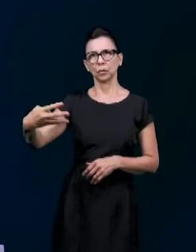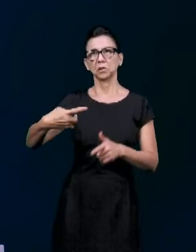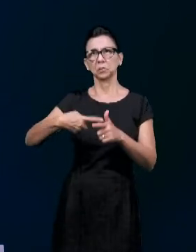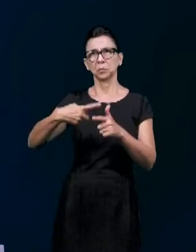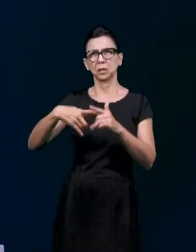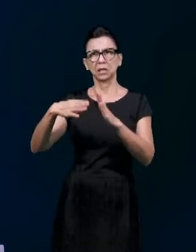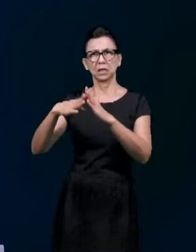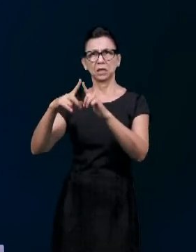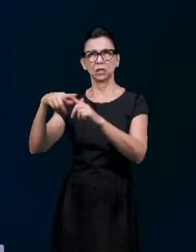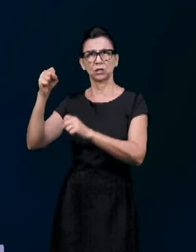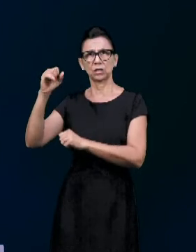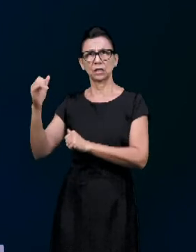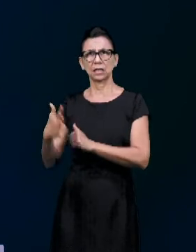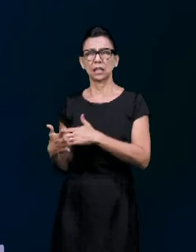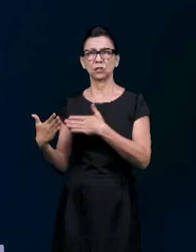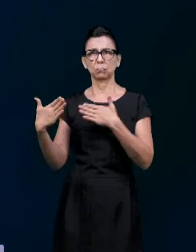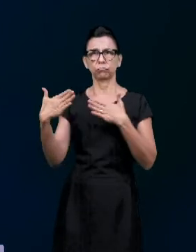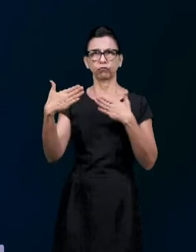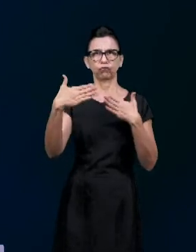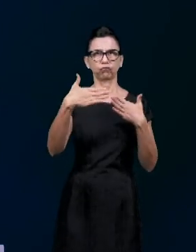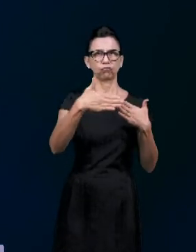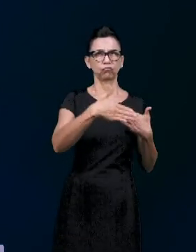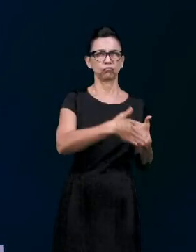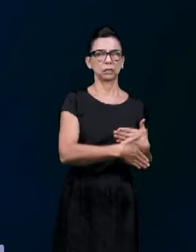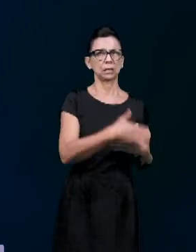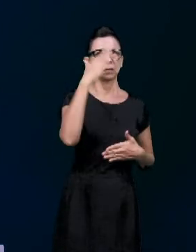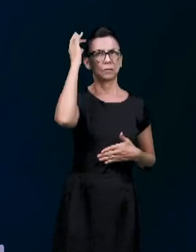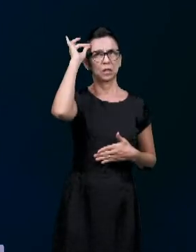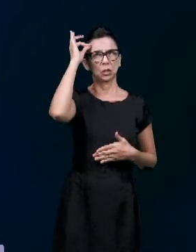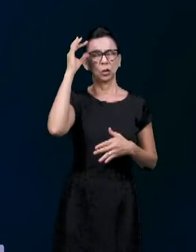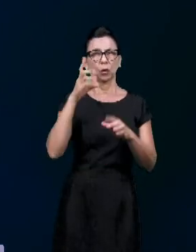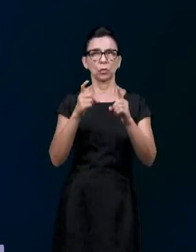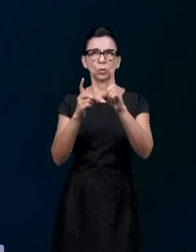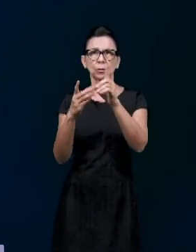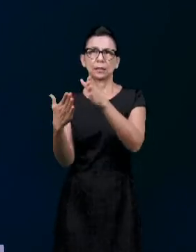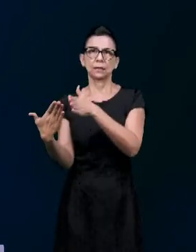la Iglesia de Sardes decayó en un déficit